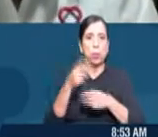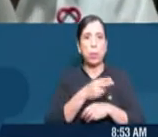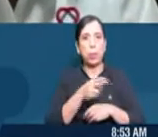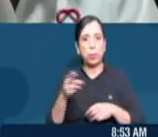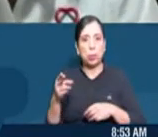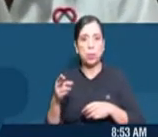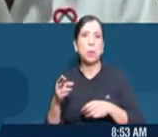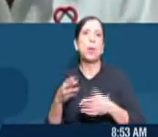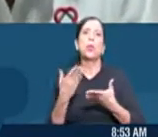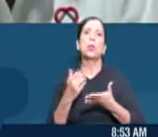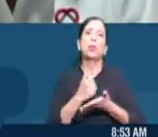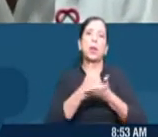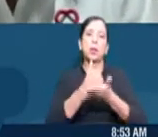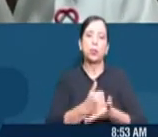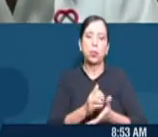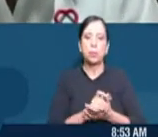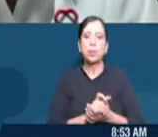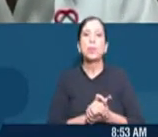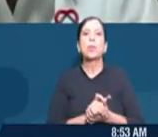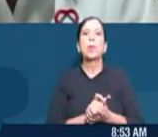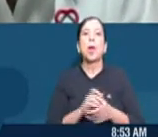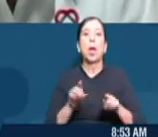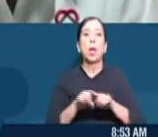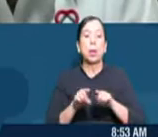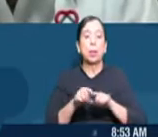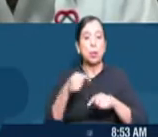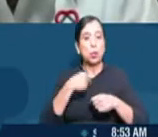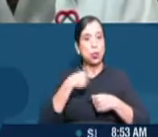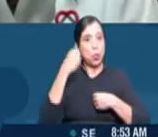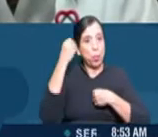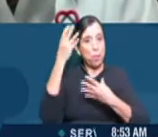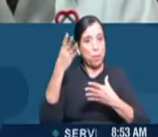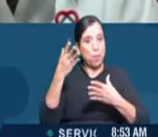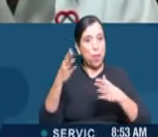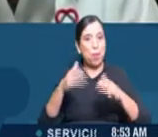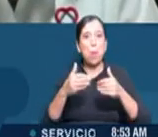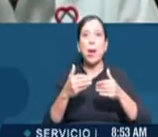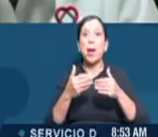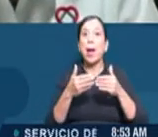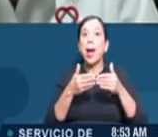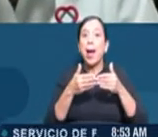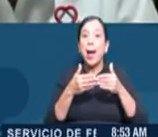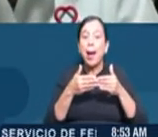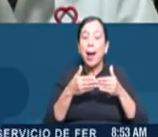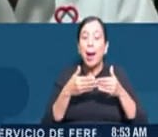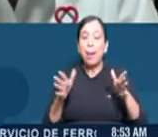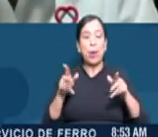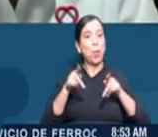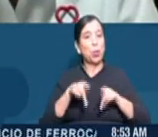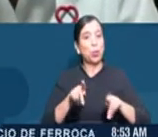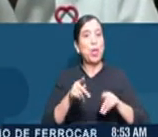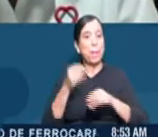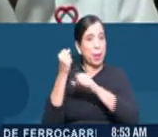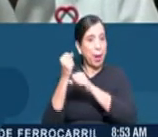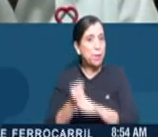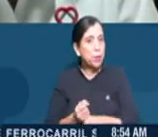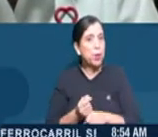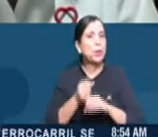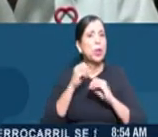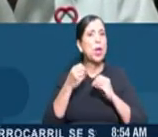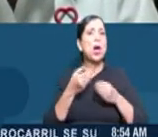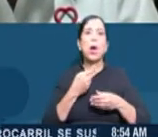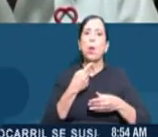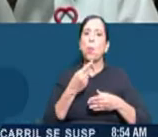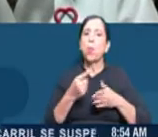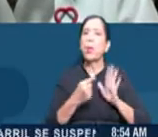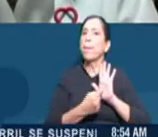dónde está llegando la ayuda. Reiterando siempre que Yo Me Informo PMA abre esos espacios, sobre todo a las fundaciones sin fines de lucro,